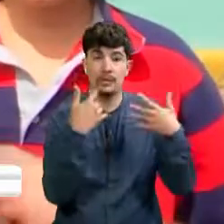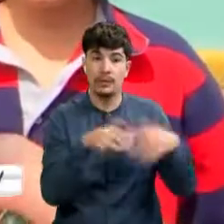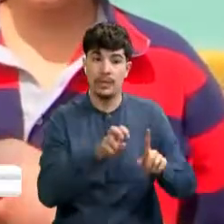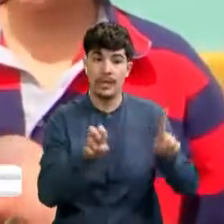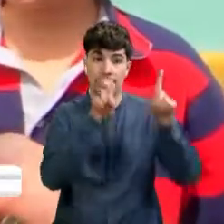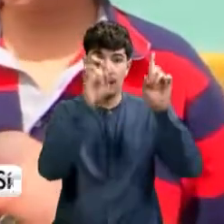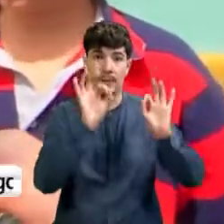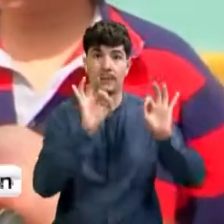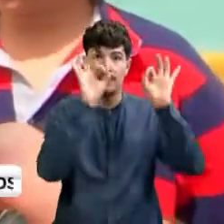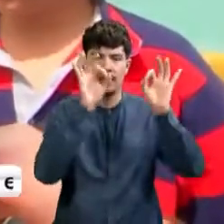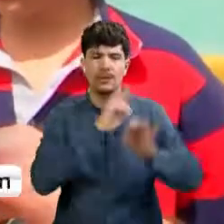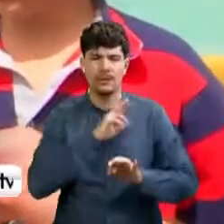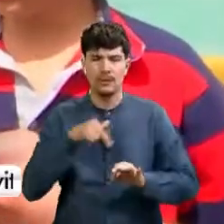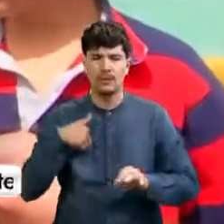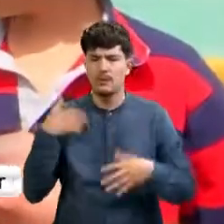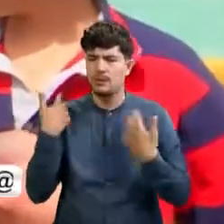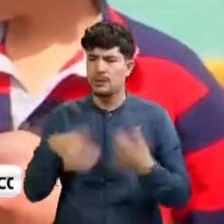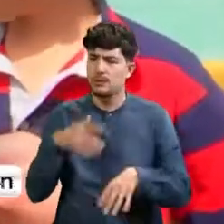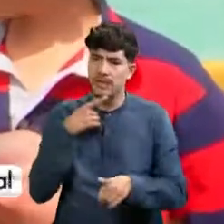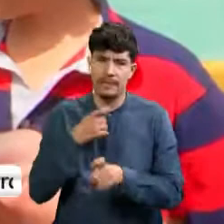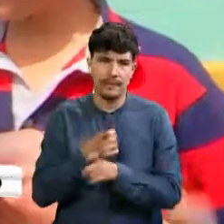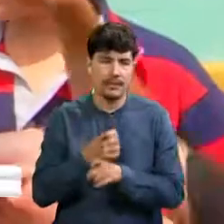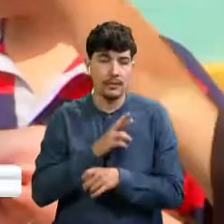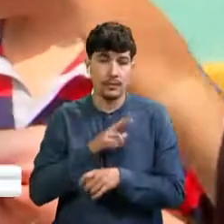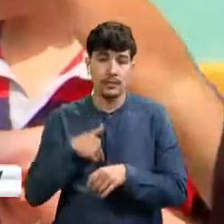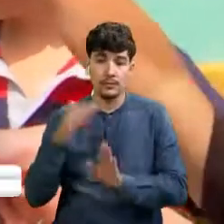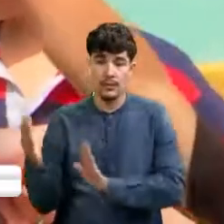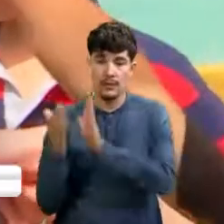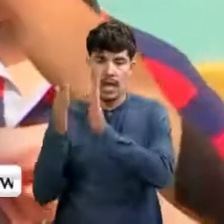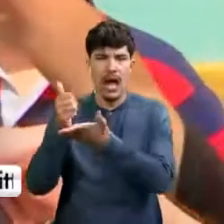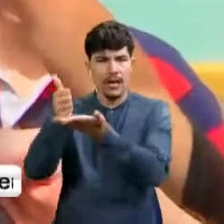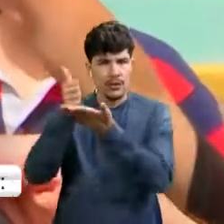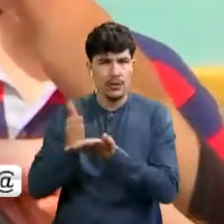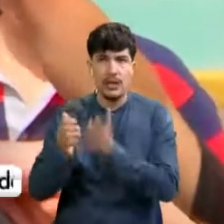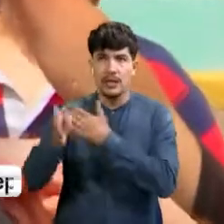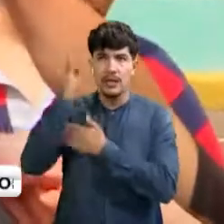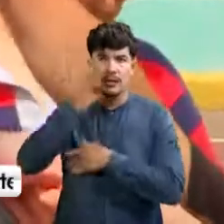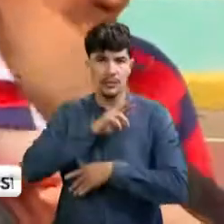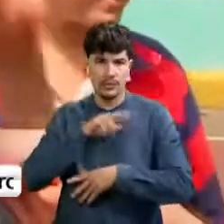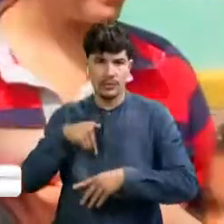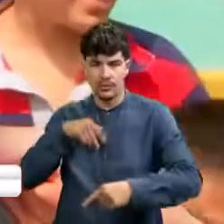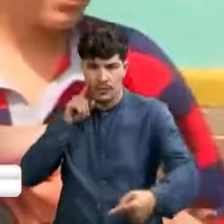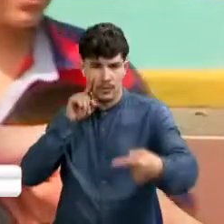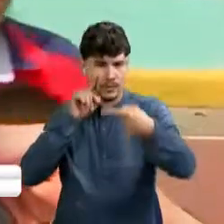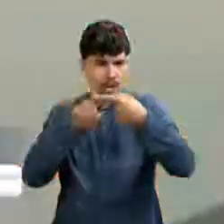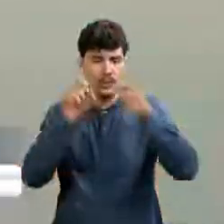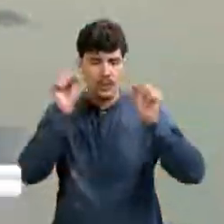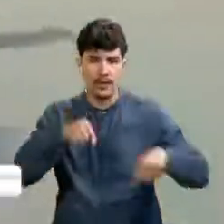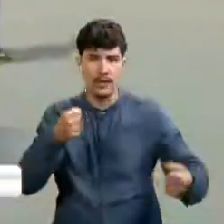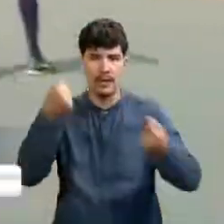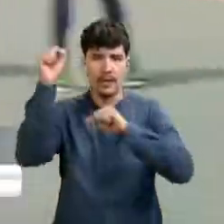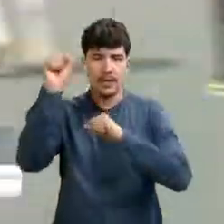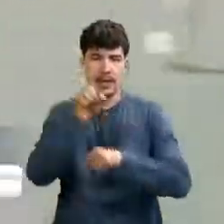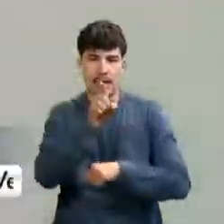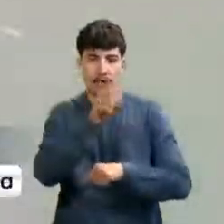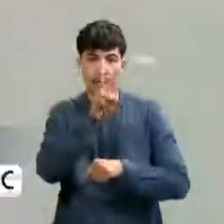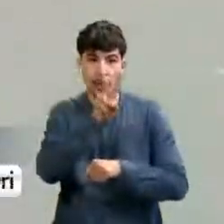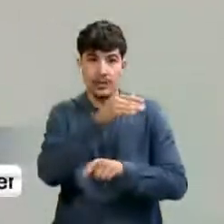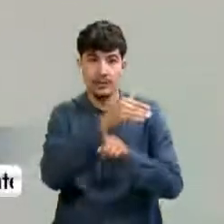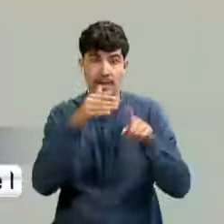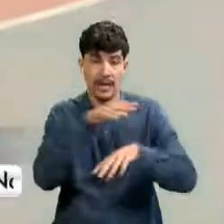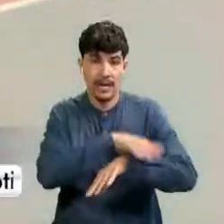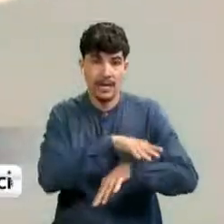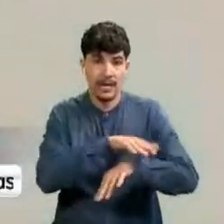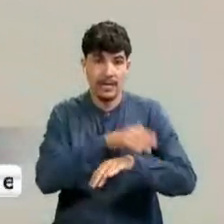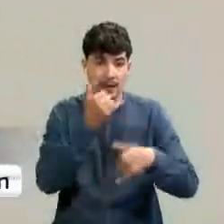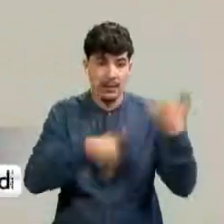una final muy bonita, estamos enfrentando un gran equipo. Con la ayuda de Dios proponernos y poderla ganar. A las 2:30 de la tarde se jugará